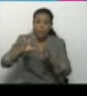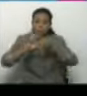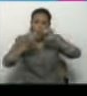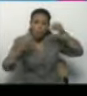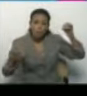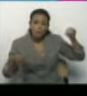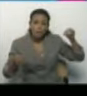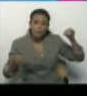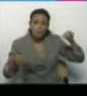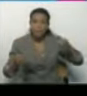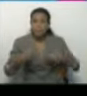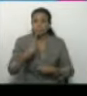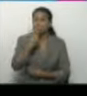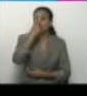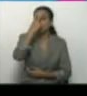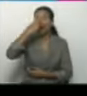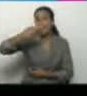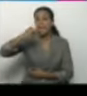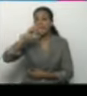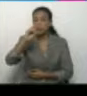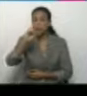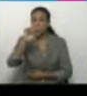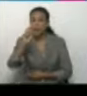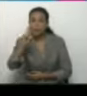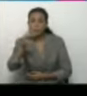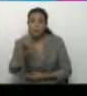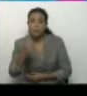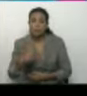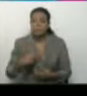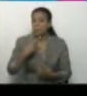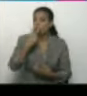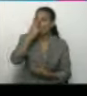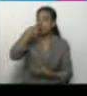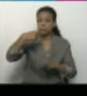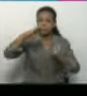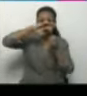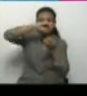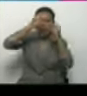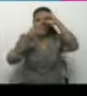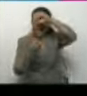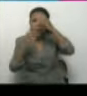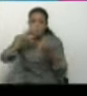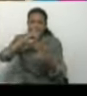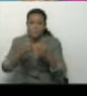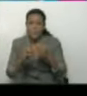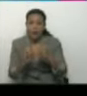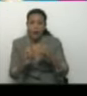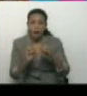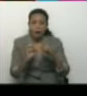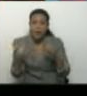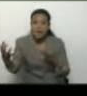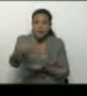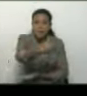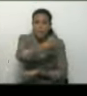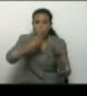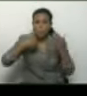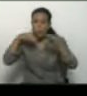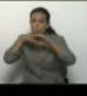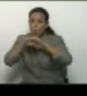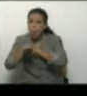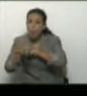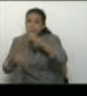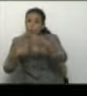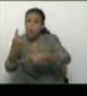los átomos de oxígeno. Por lo cual, Kashi cuenta con la capacidad de recoger estos átomos de hidrógeno representados por pelotas, recogerlos, almacenarlos y